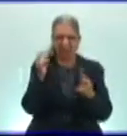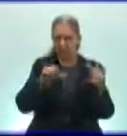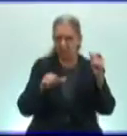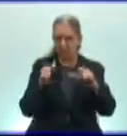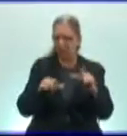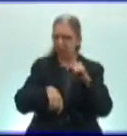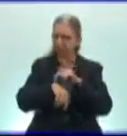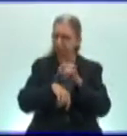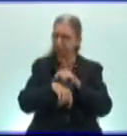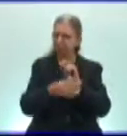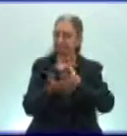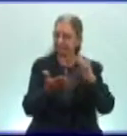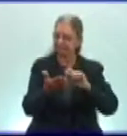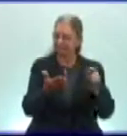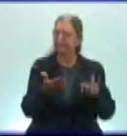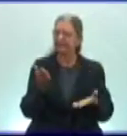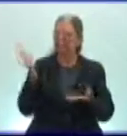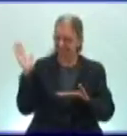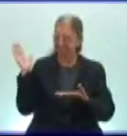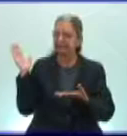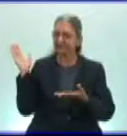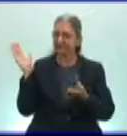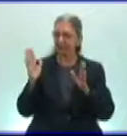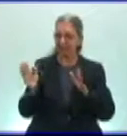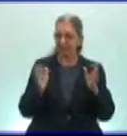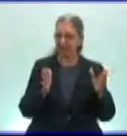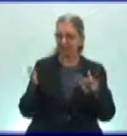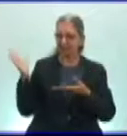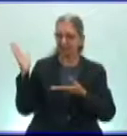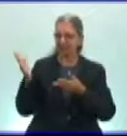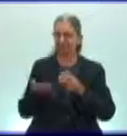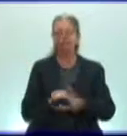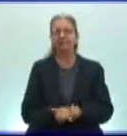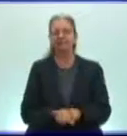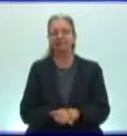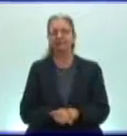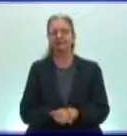para que puedan tomar nota de esta parte del ejercicio.